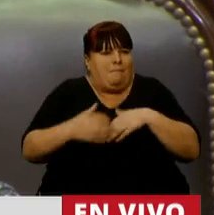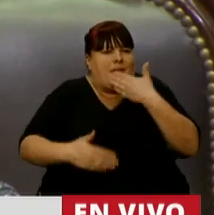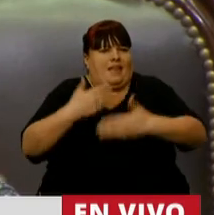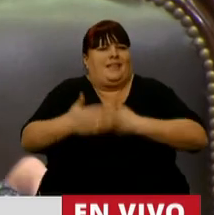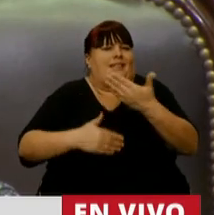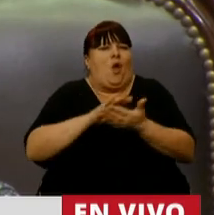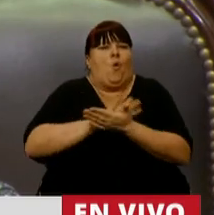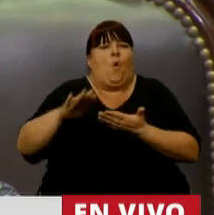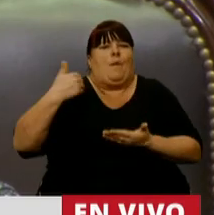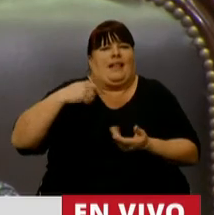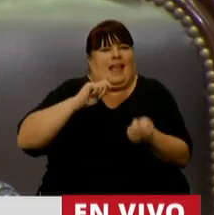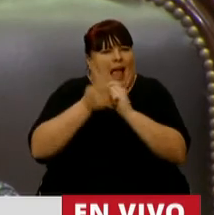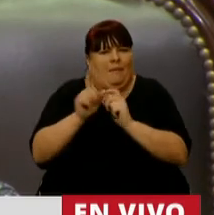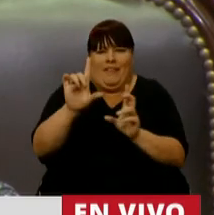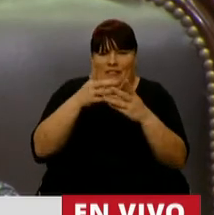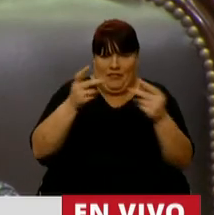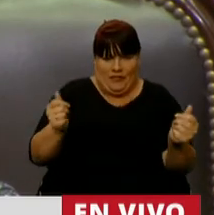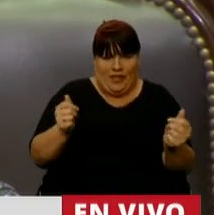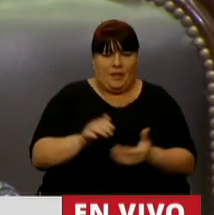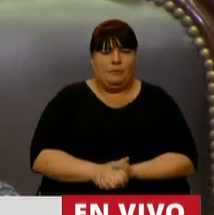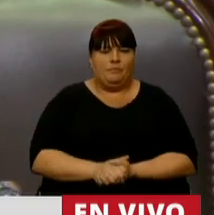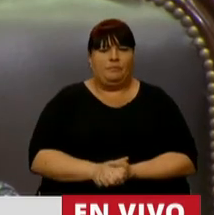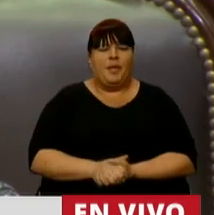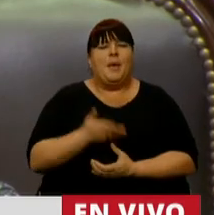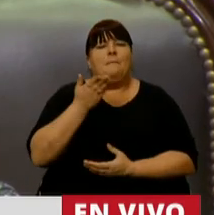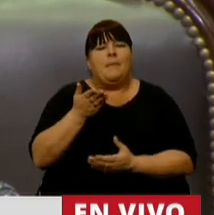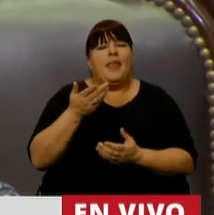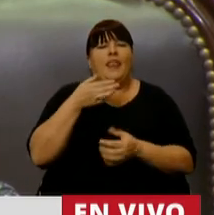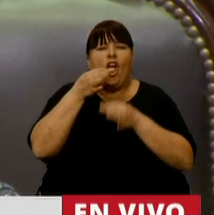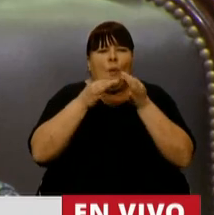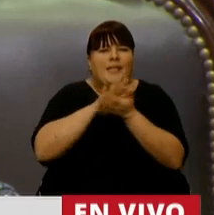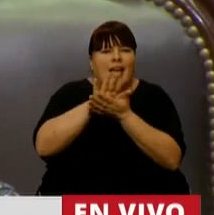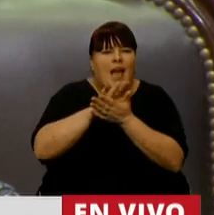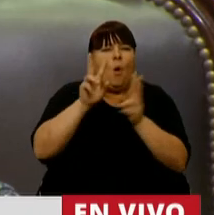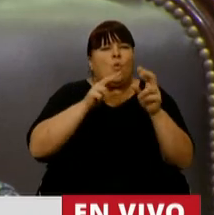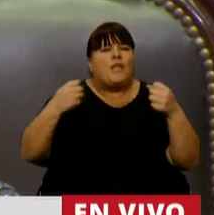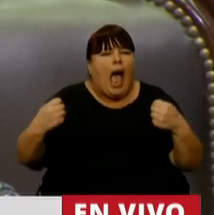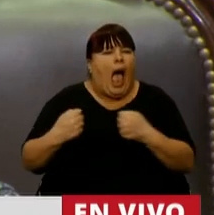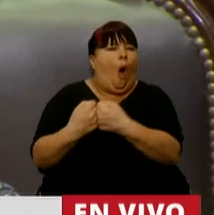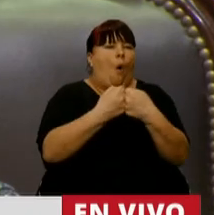a transitar una nueva Argentina. Para terminar, convocar al diálogo y construir un gran acuerdo.